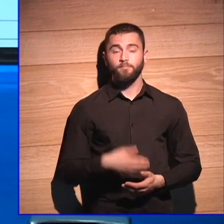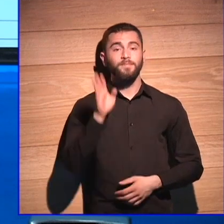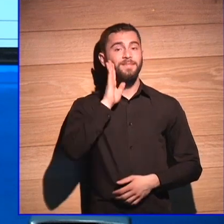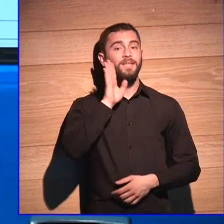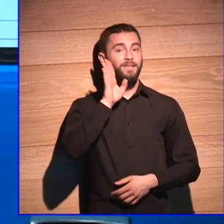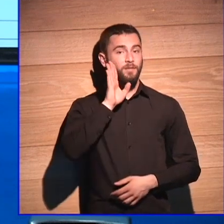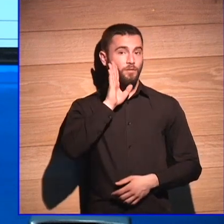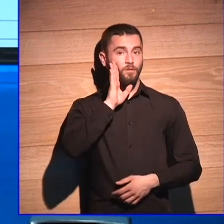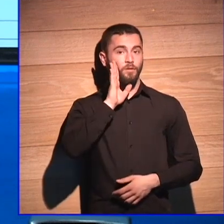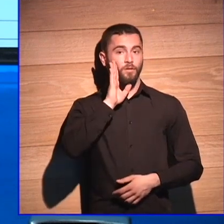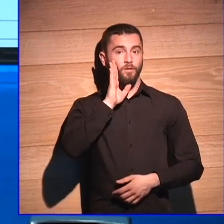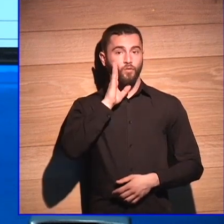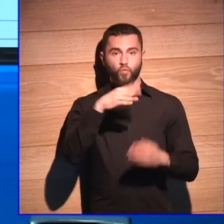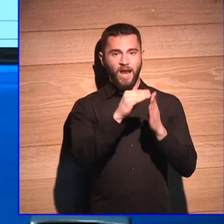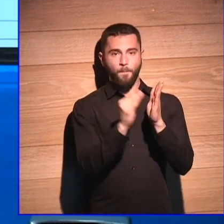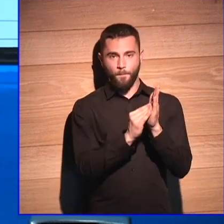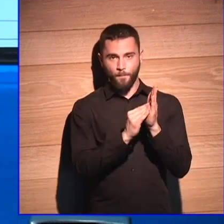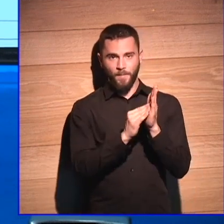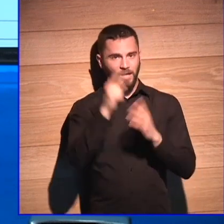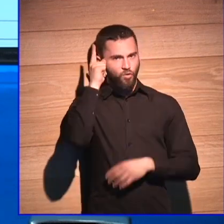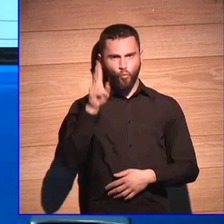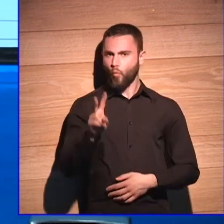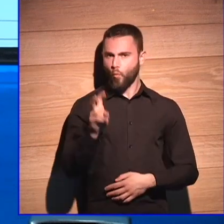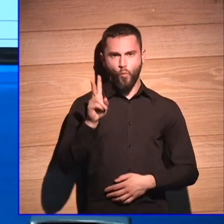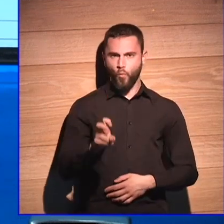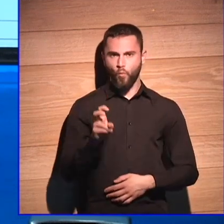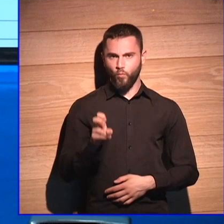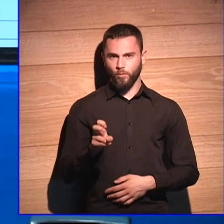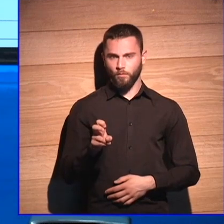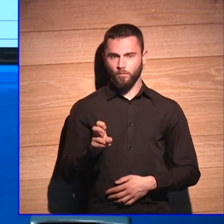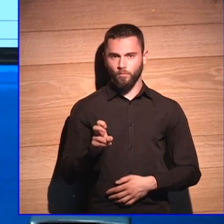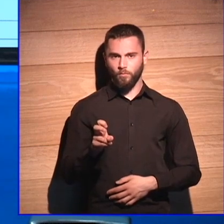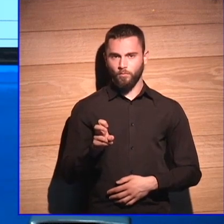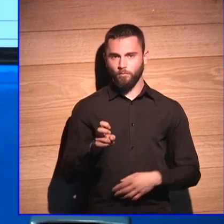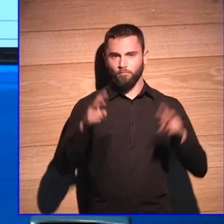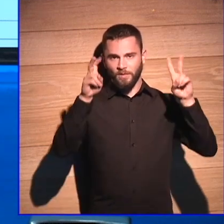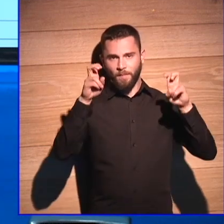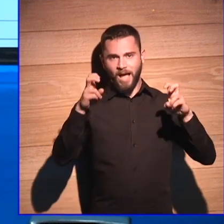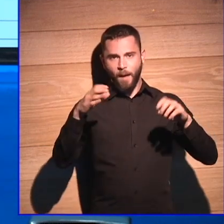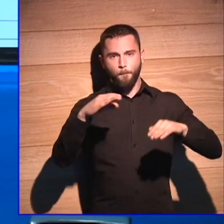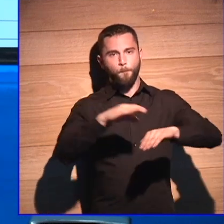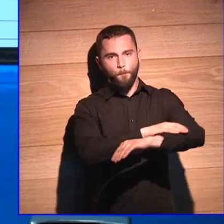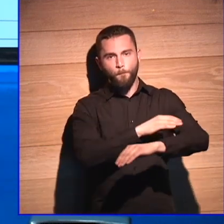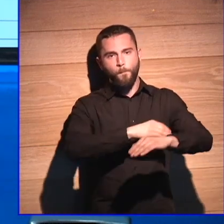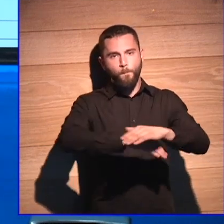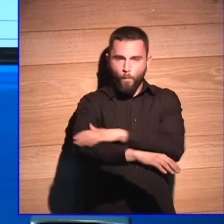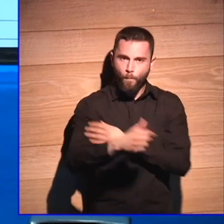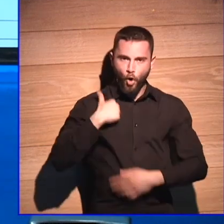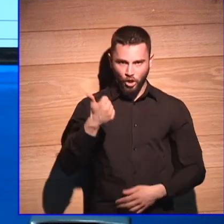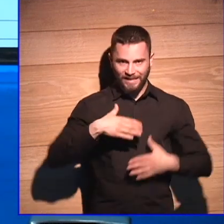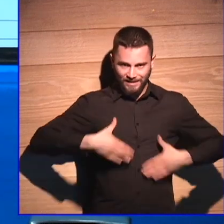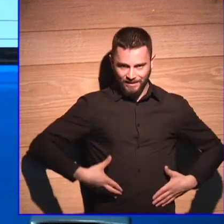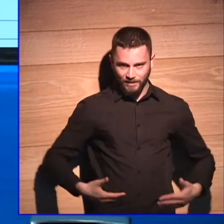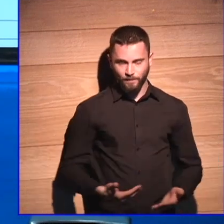digamos, es una aplicación súper útil de pues las prótesis. Luego hay